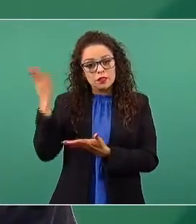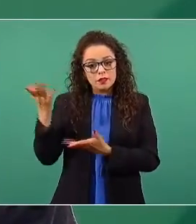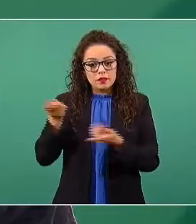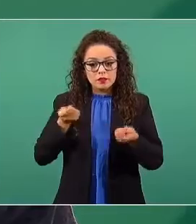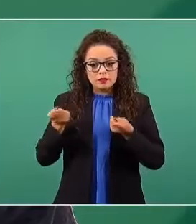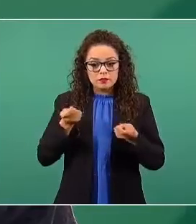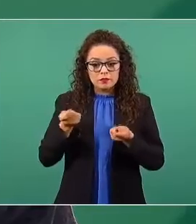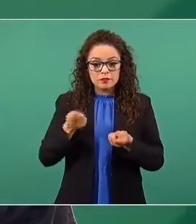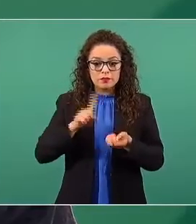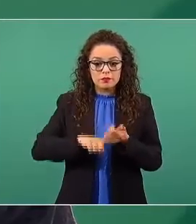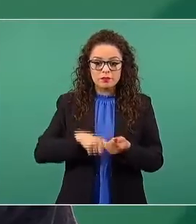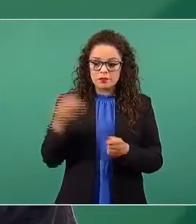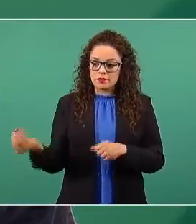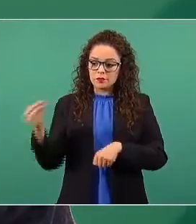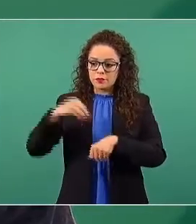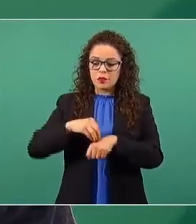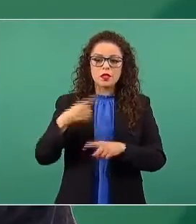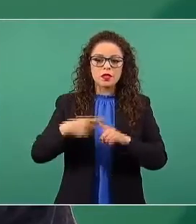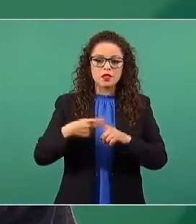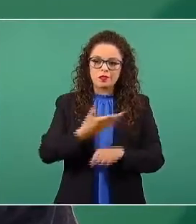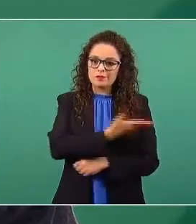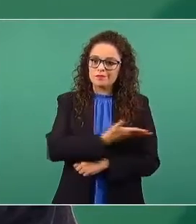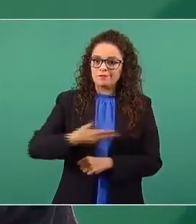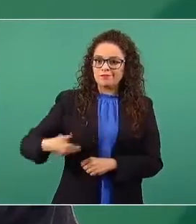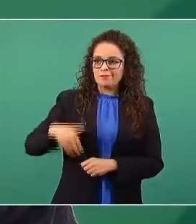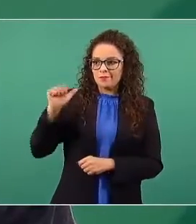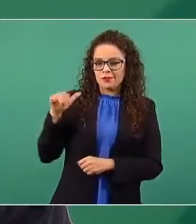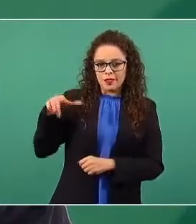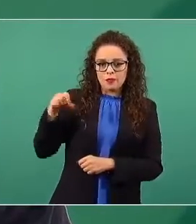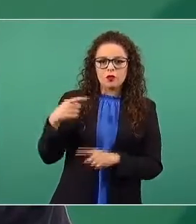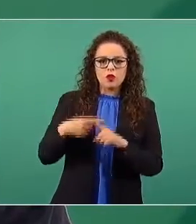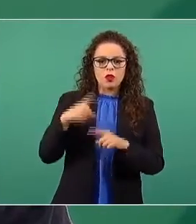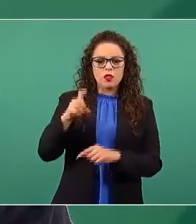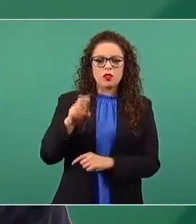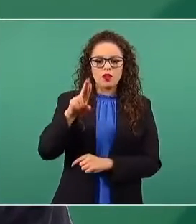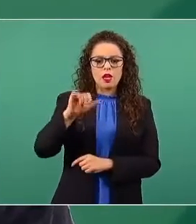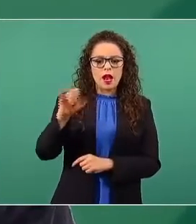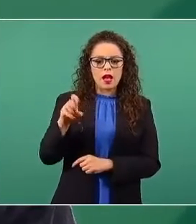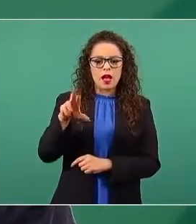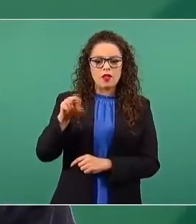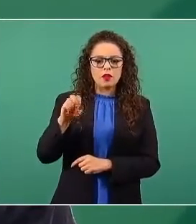bien el presidente de nombrar, el doctor Alejandro Ernesto Sbarch Pérez.